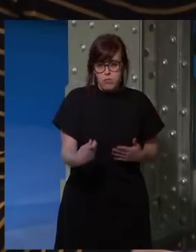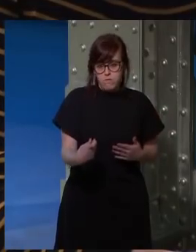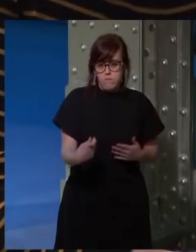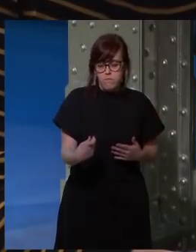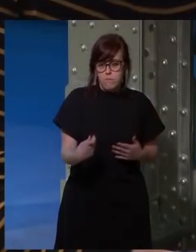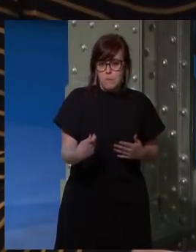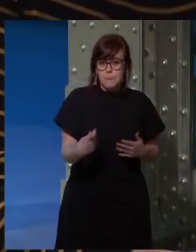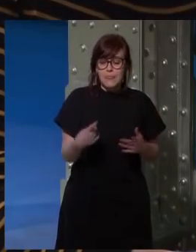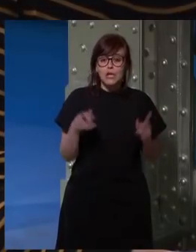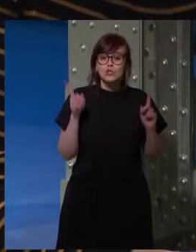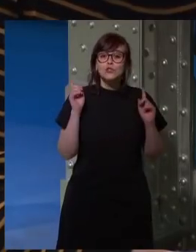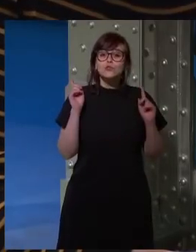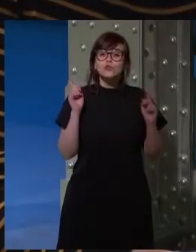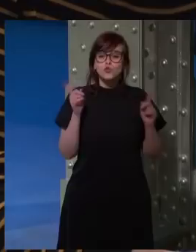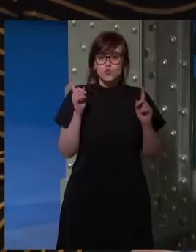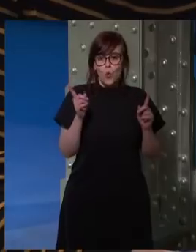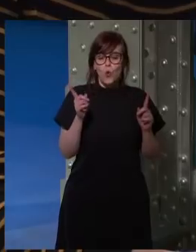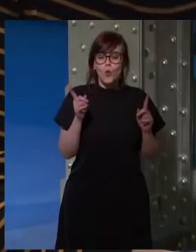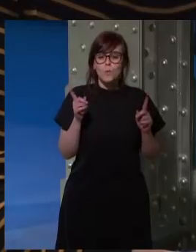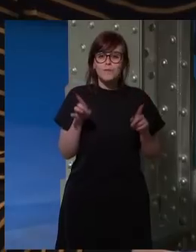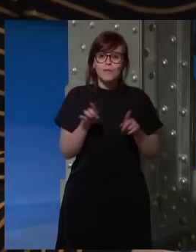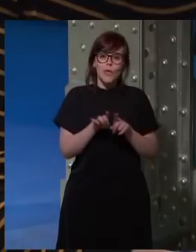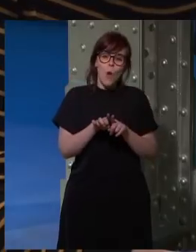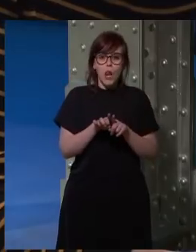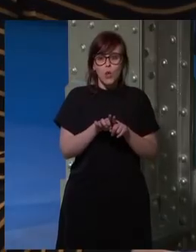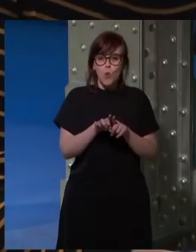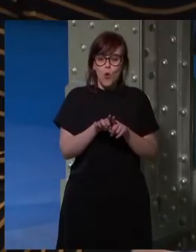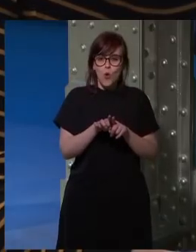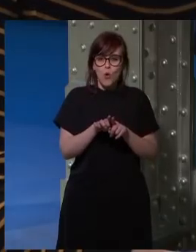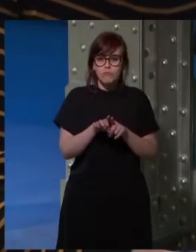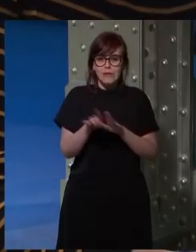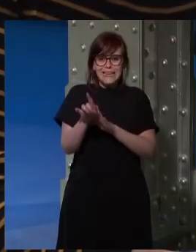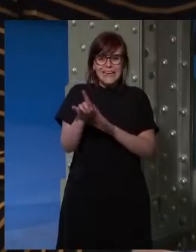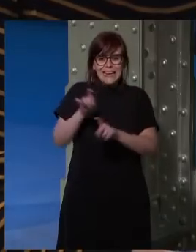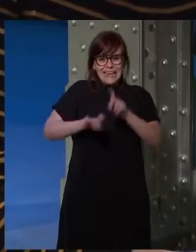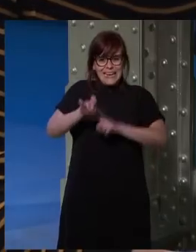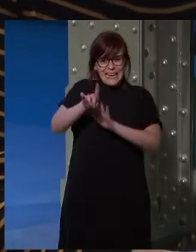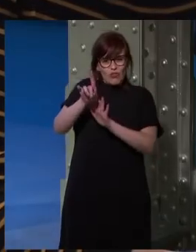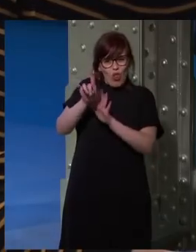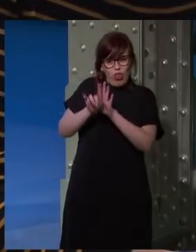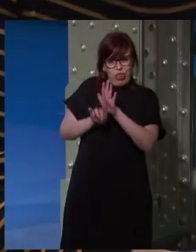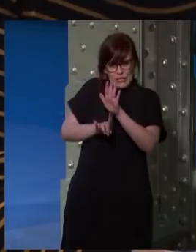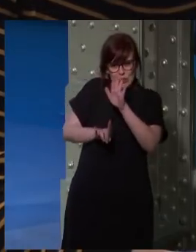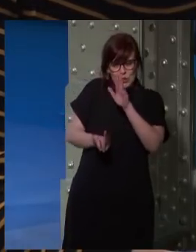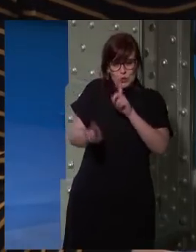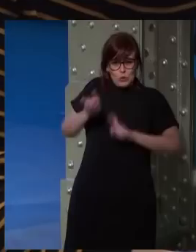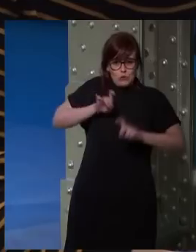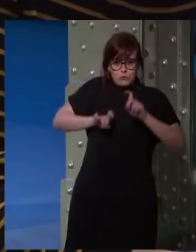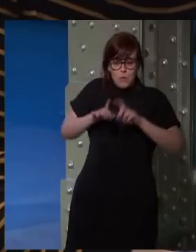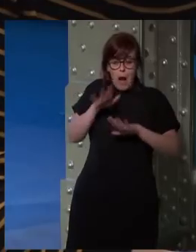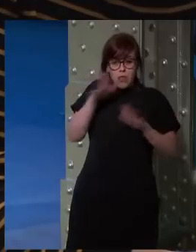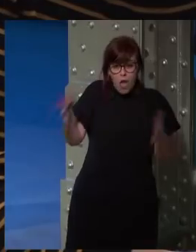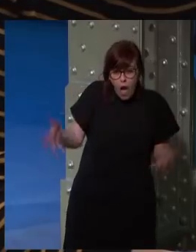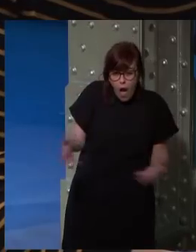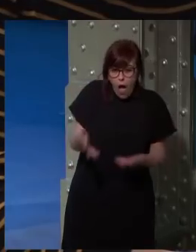estamos haciendo solo un retroceso importante, se está impulsando un